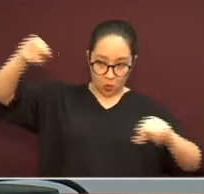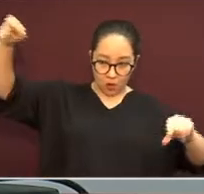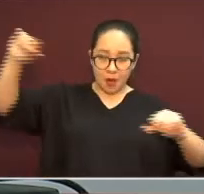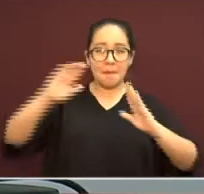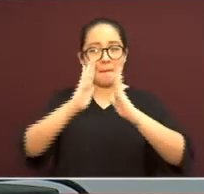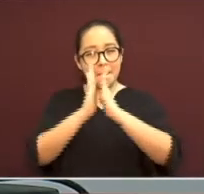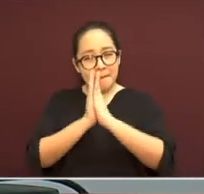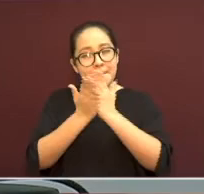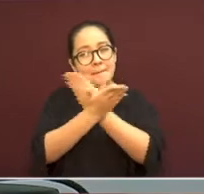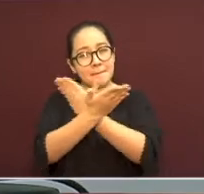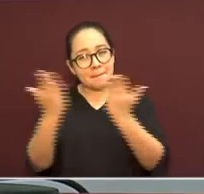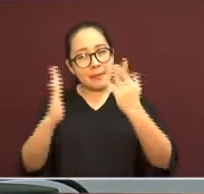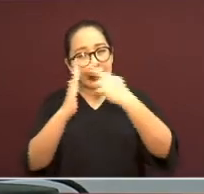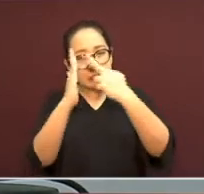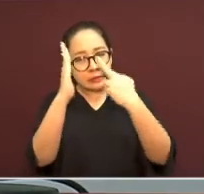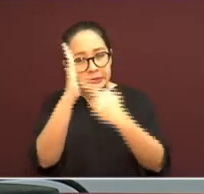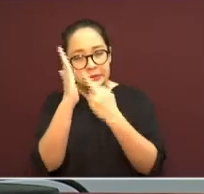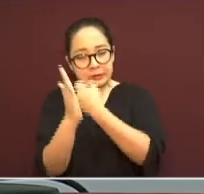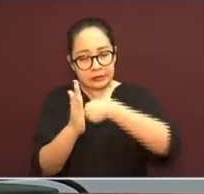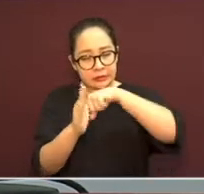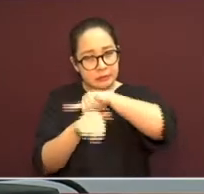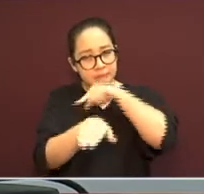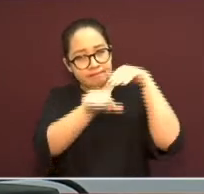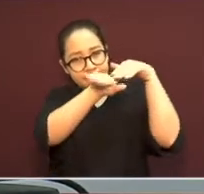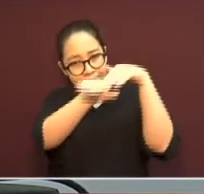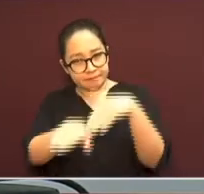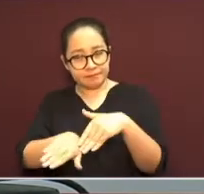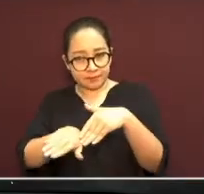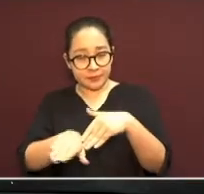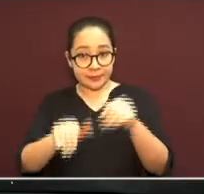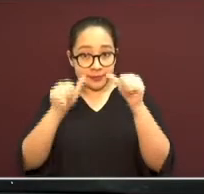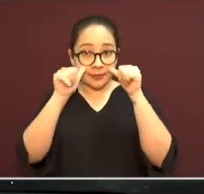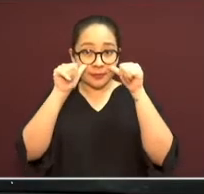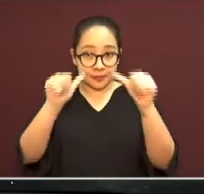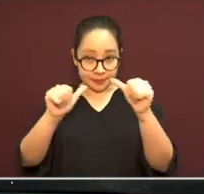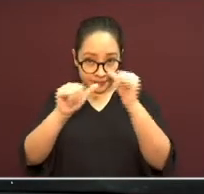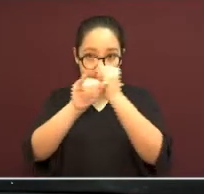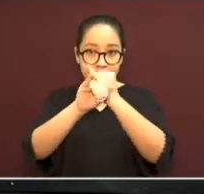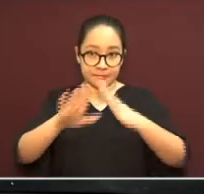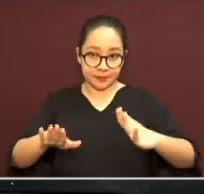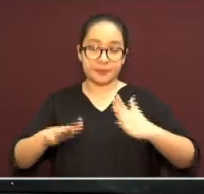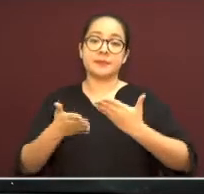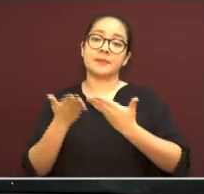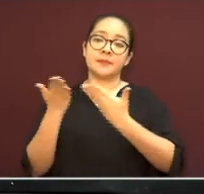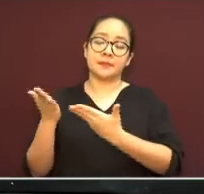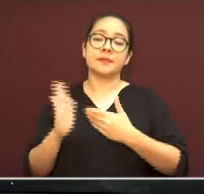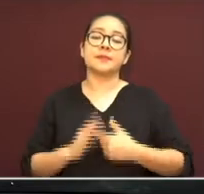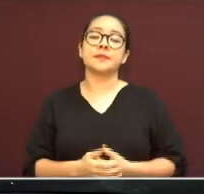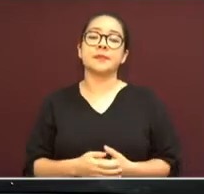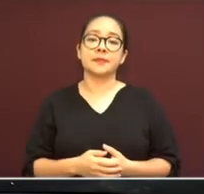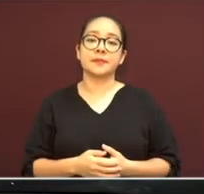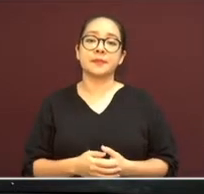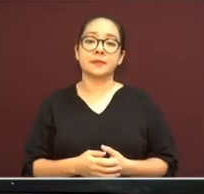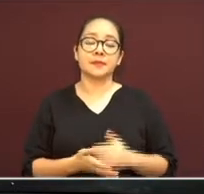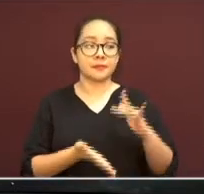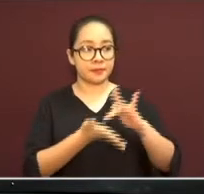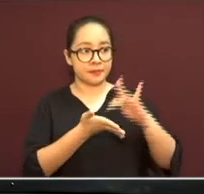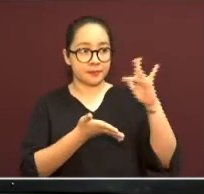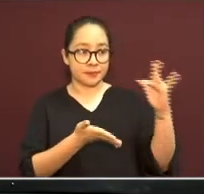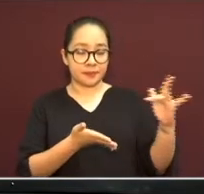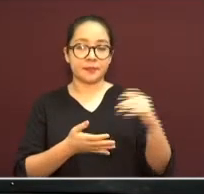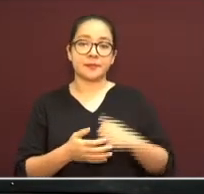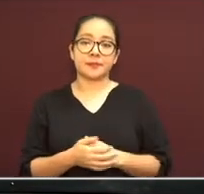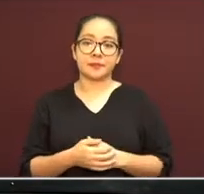protección sanitaria y que pongan mucha atención a la siguiente información adelante doctores pero muchas gracias doctor